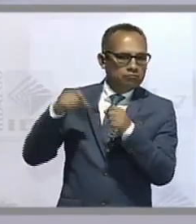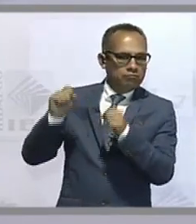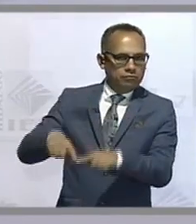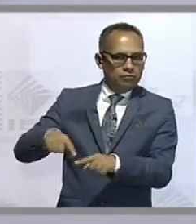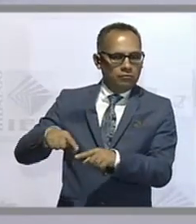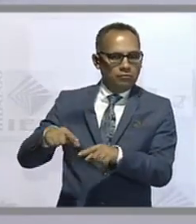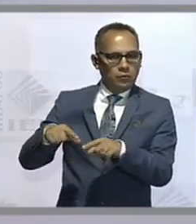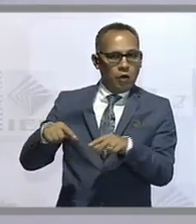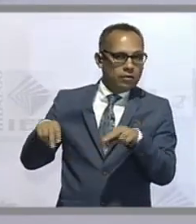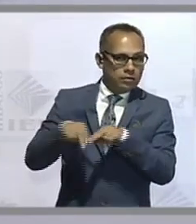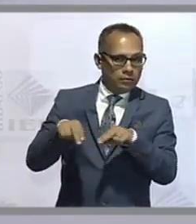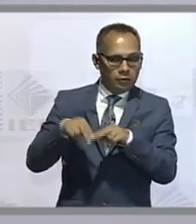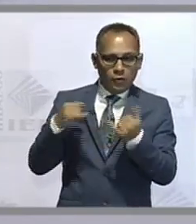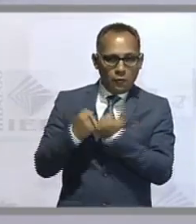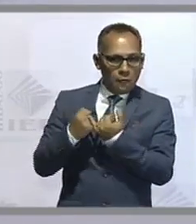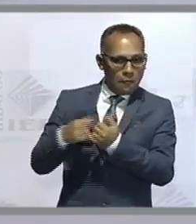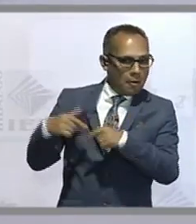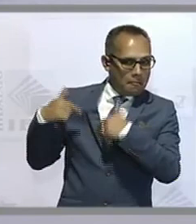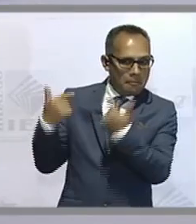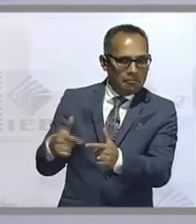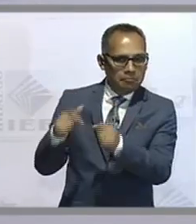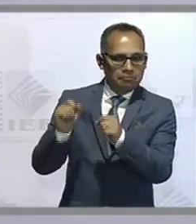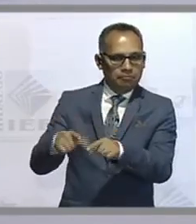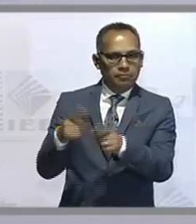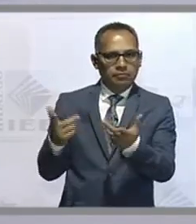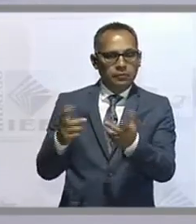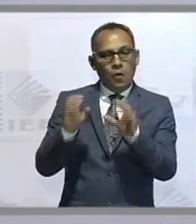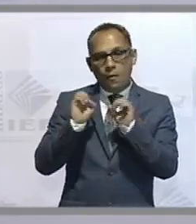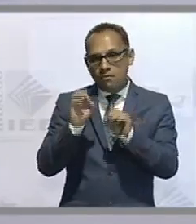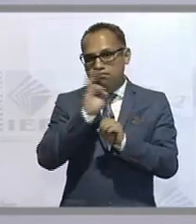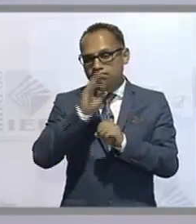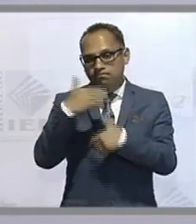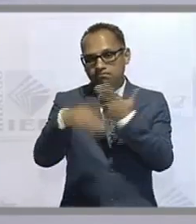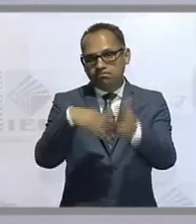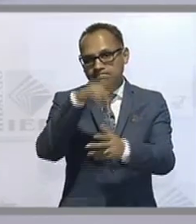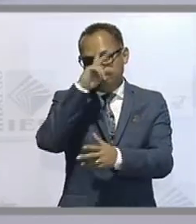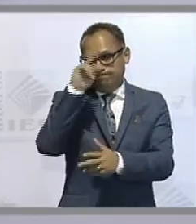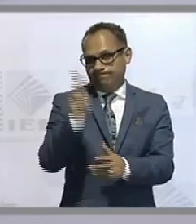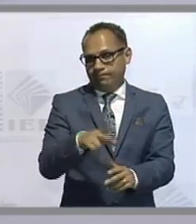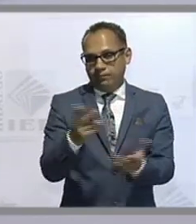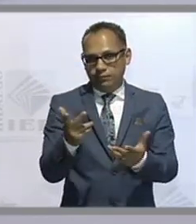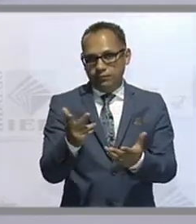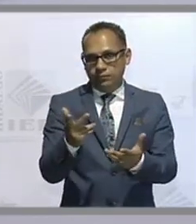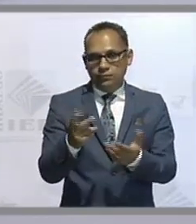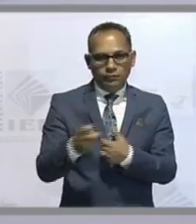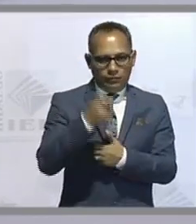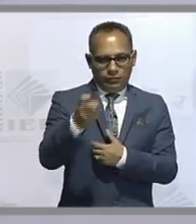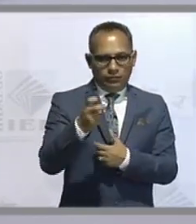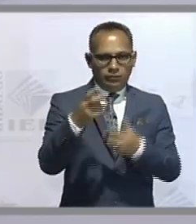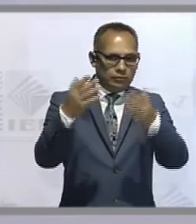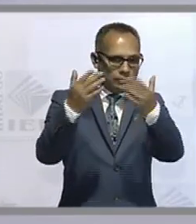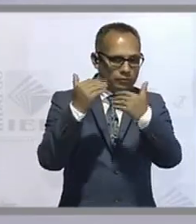vivido oa cosas peores les invitamos a todos los ciudadanos a que se sumen a morena al proyecto de andrés